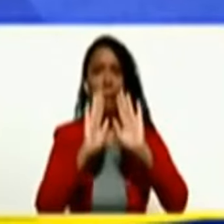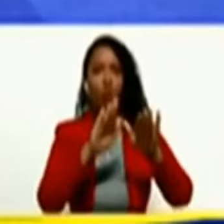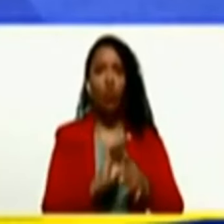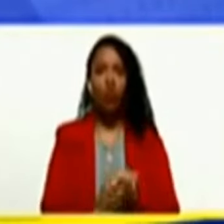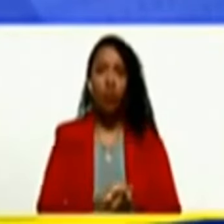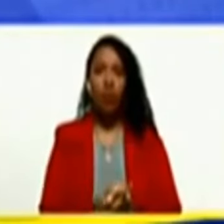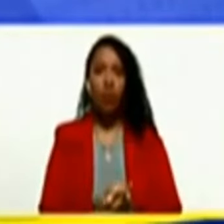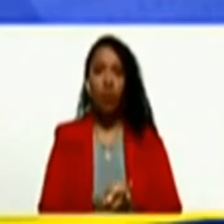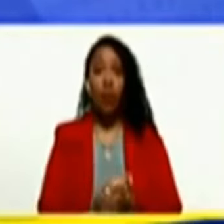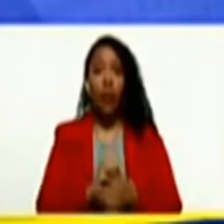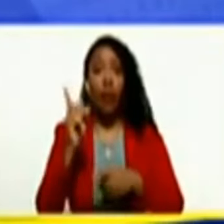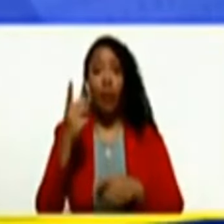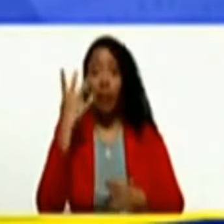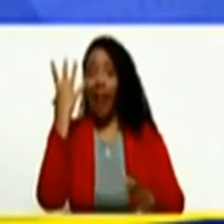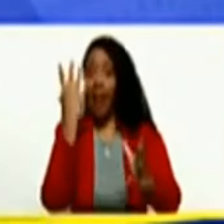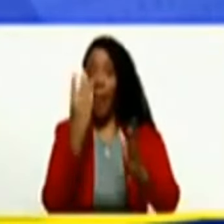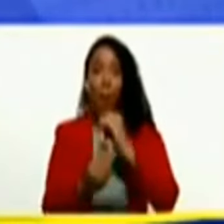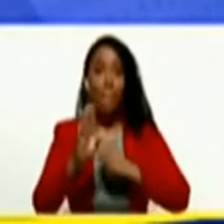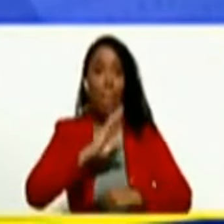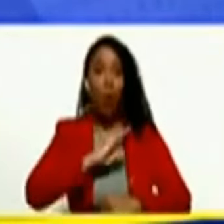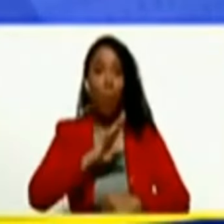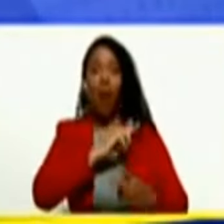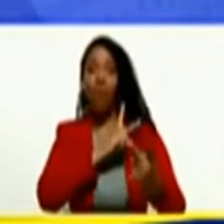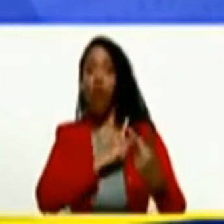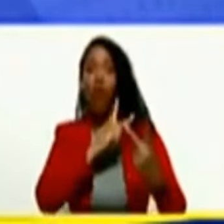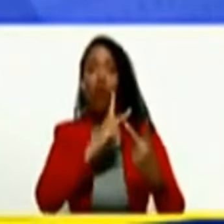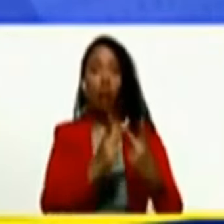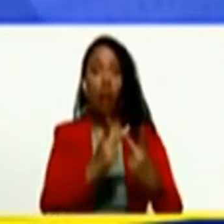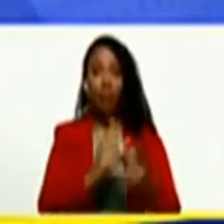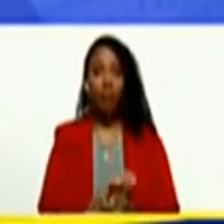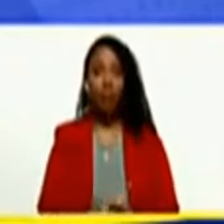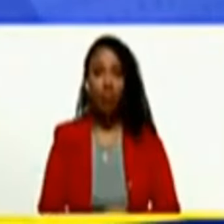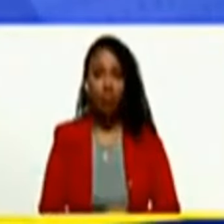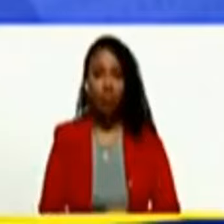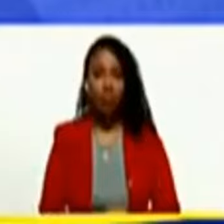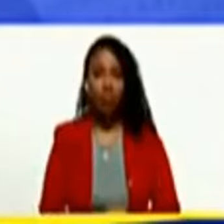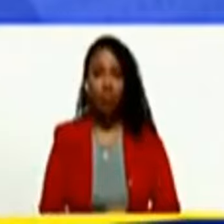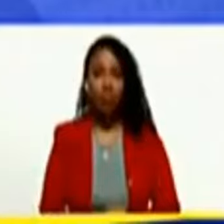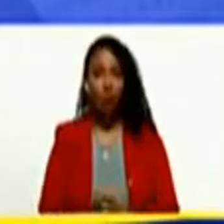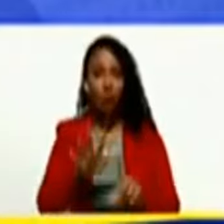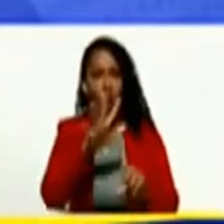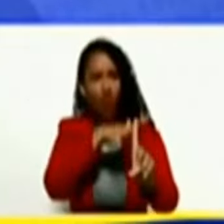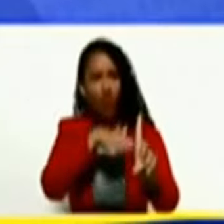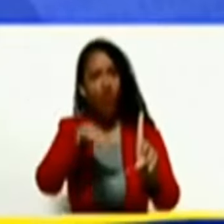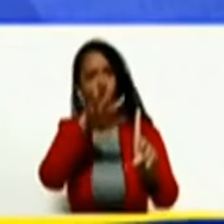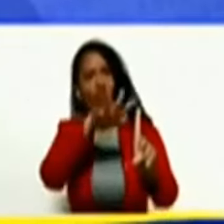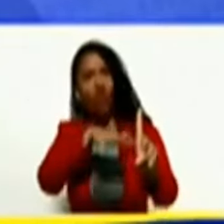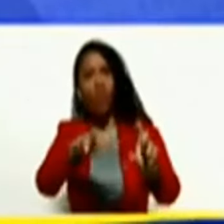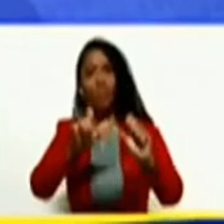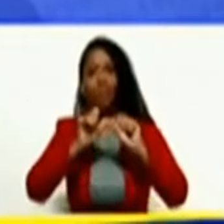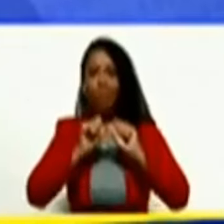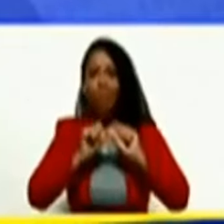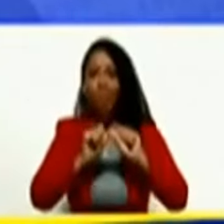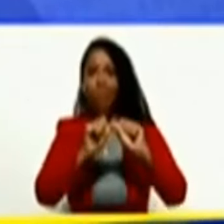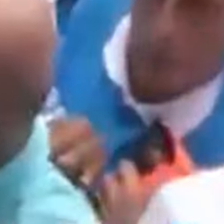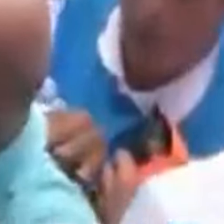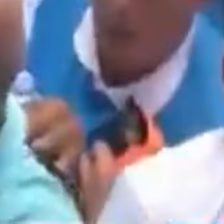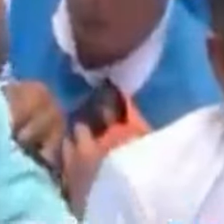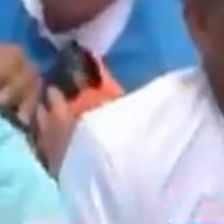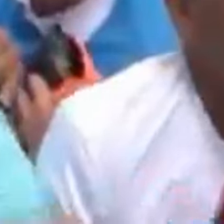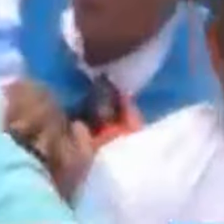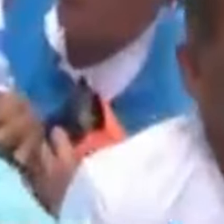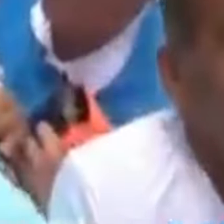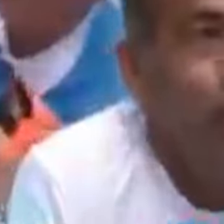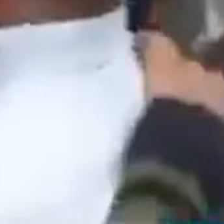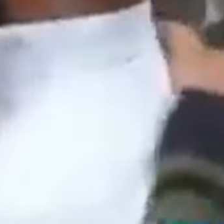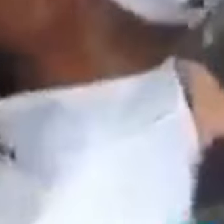que aseguran que algunas acciones del gobierno, incluyendo la designación de un nuevo Consejo Nacional Electoral y la inhabilitación de candidatos presidenciales, aumentaron la